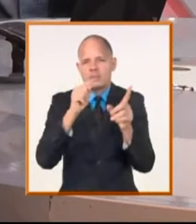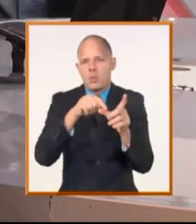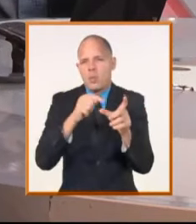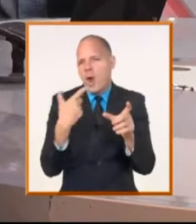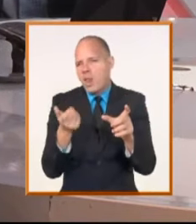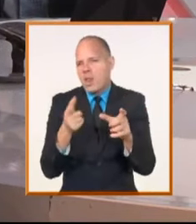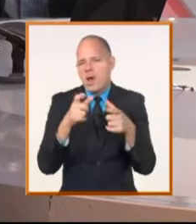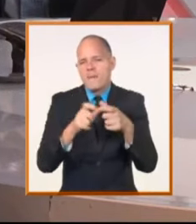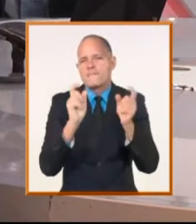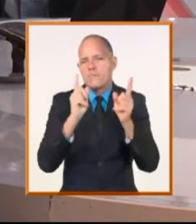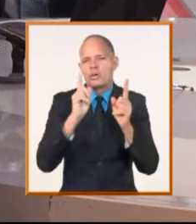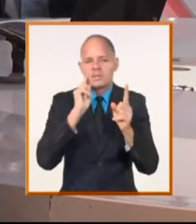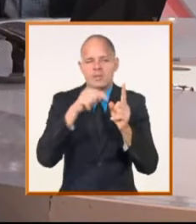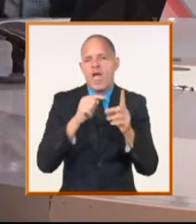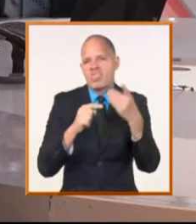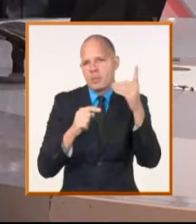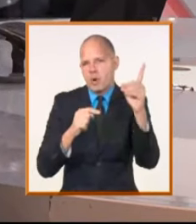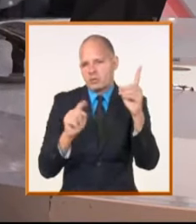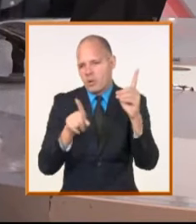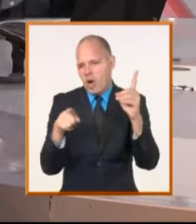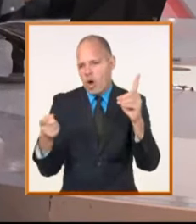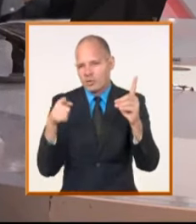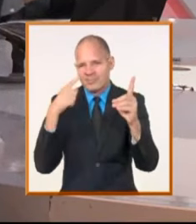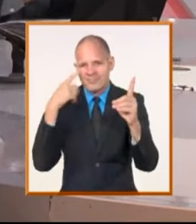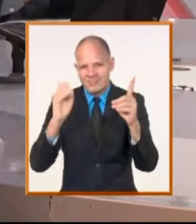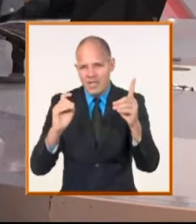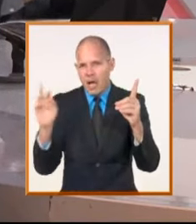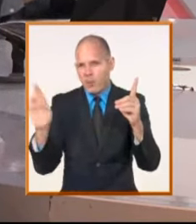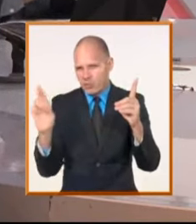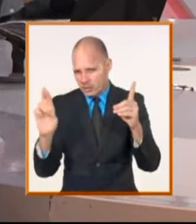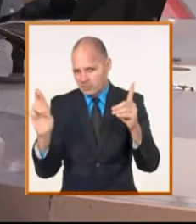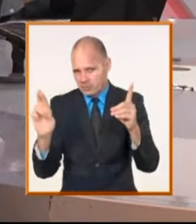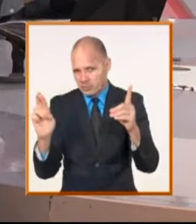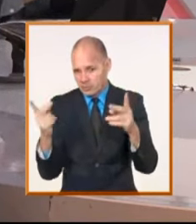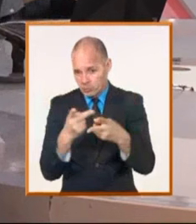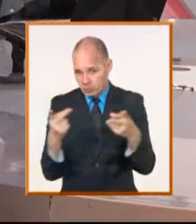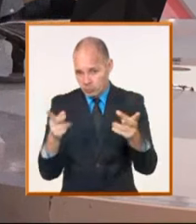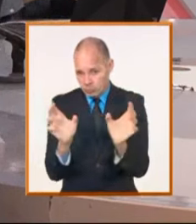bisagra, que hay una encuesta incluso cita, sería buenísimo haberlo puesto,